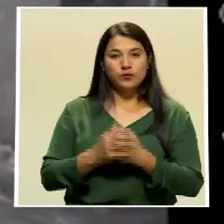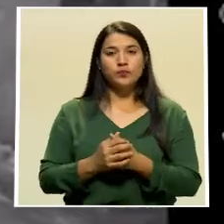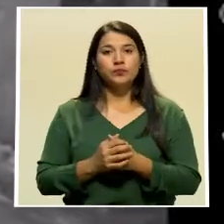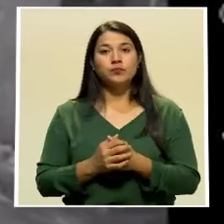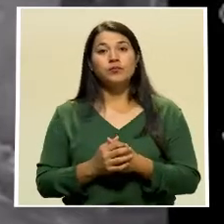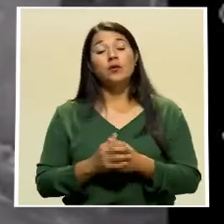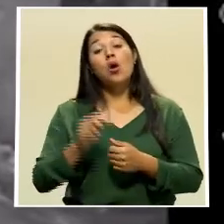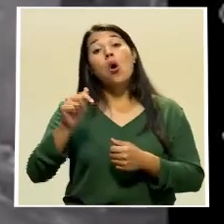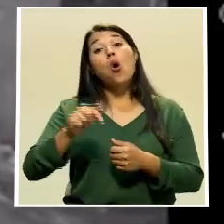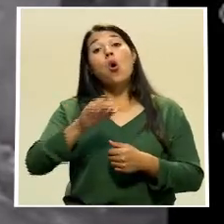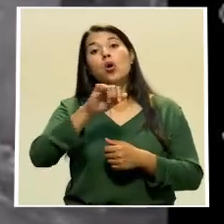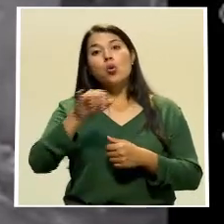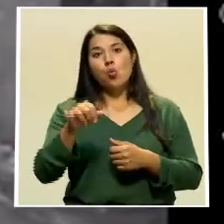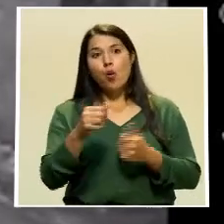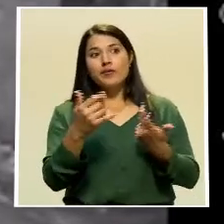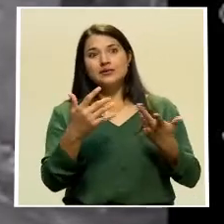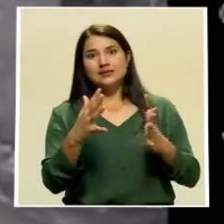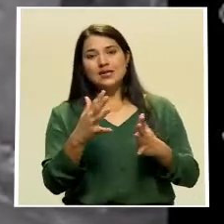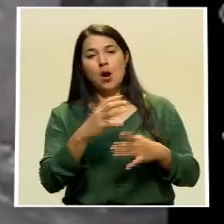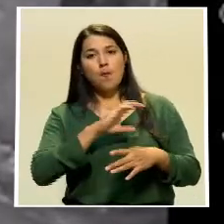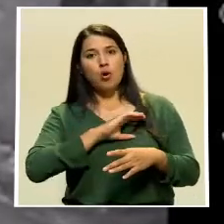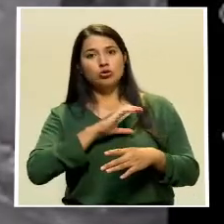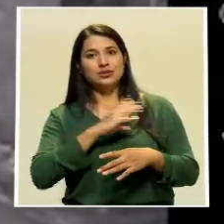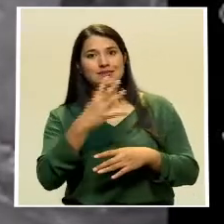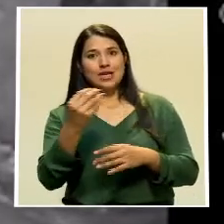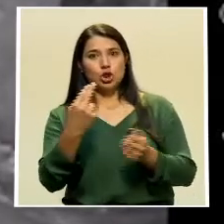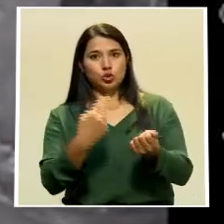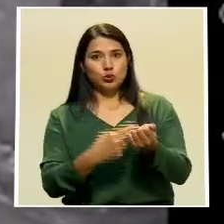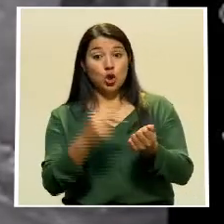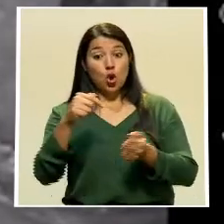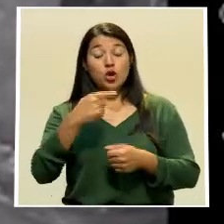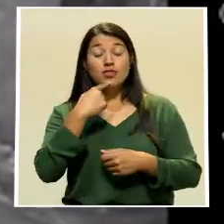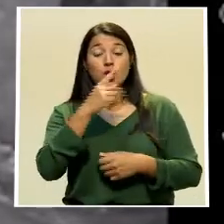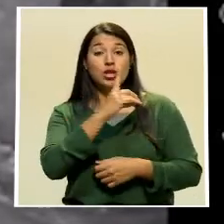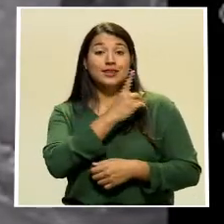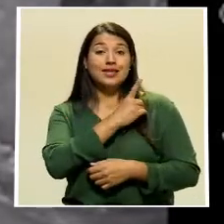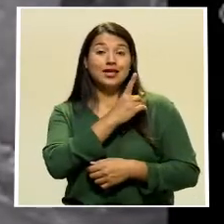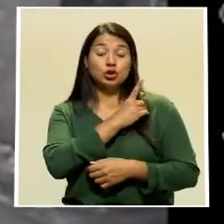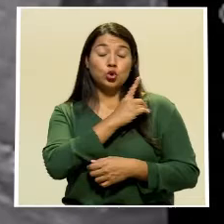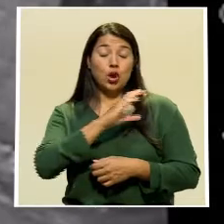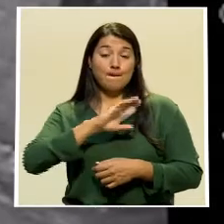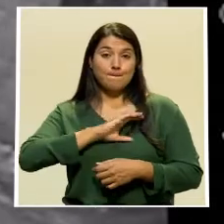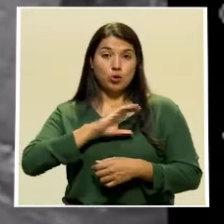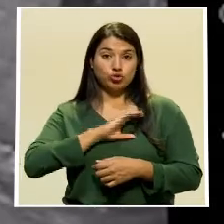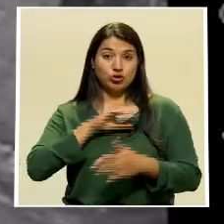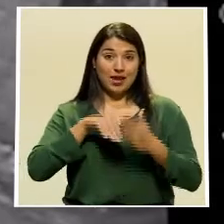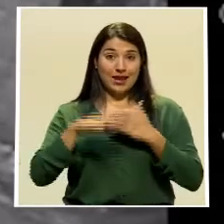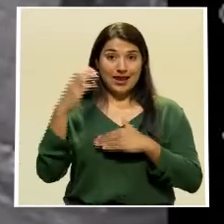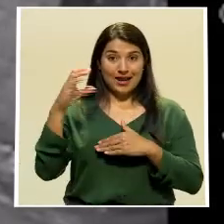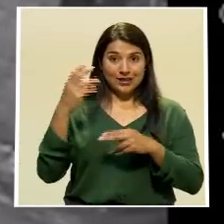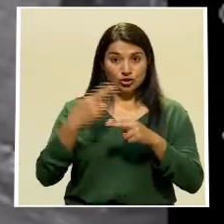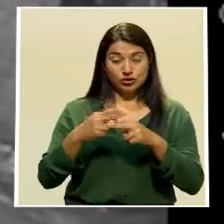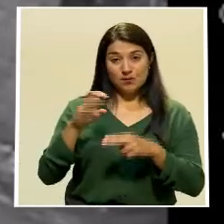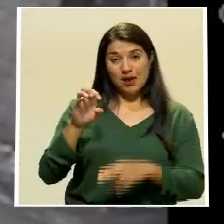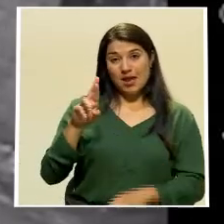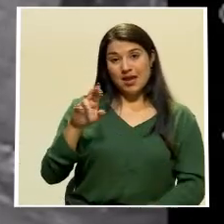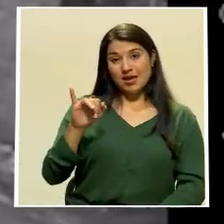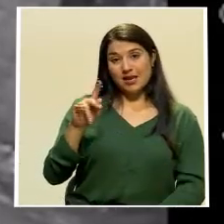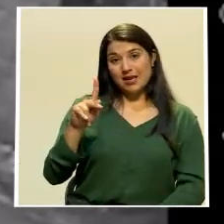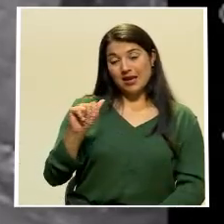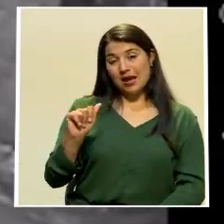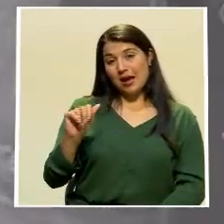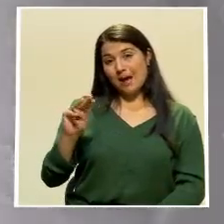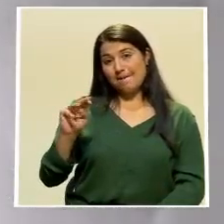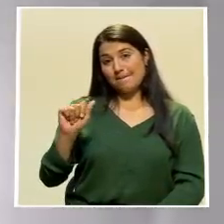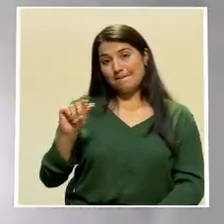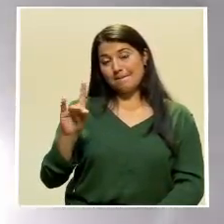dados de alta del centro médico. Así lo confirmó la directora de la Fuerza Pública de Cartago, Erika Madrid. La jerarca policial